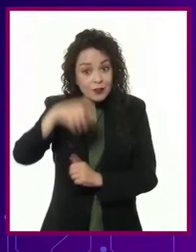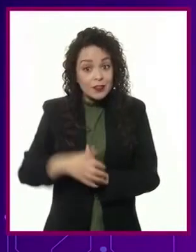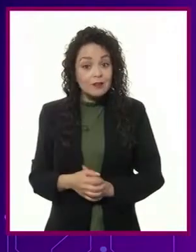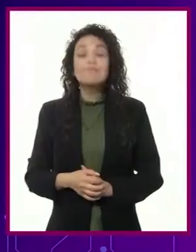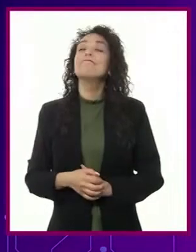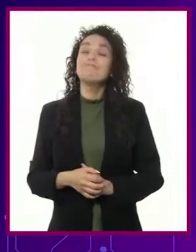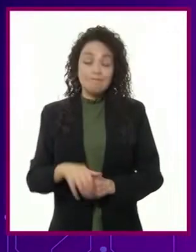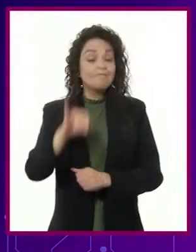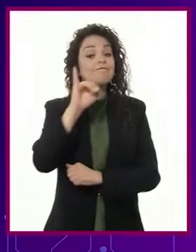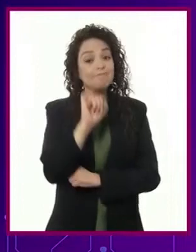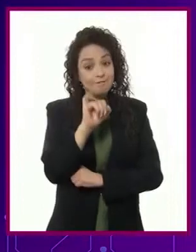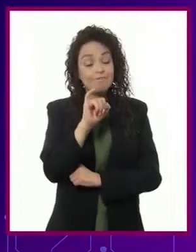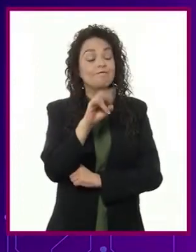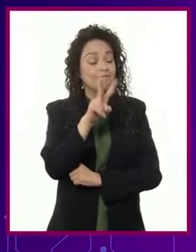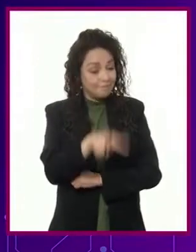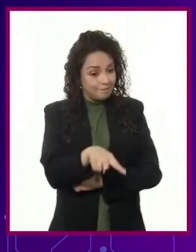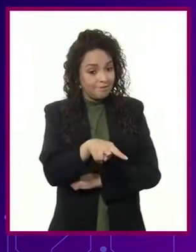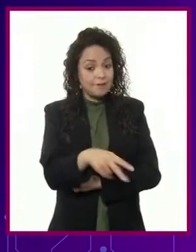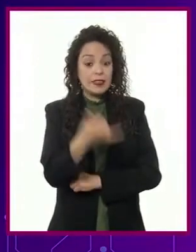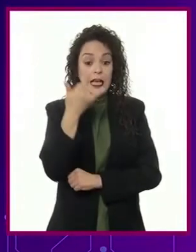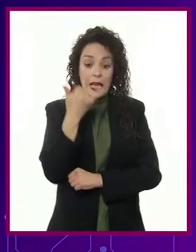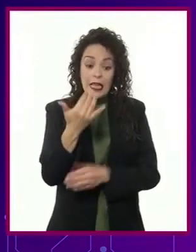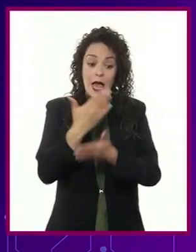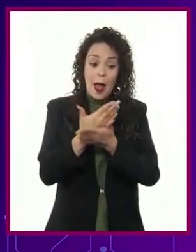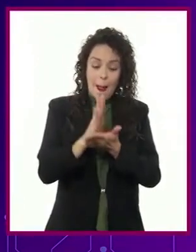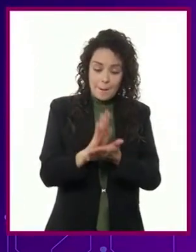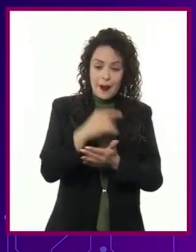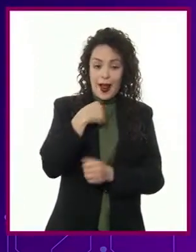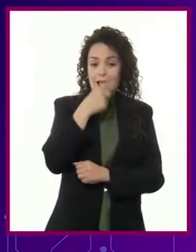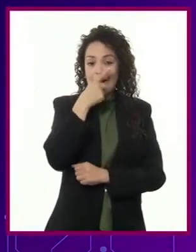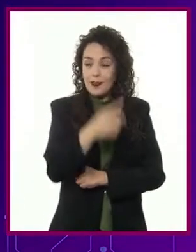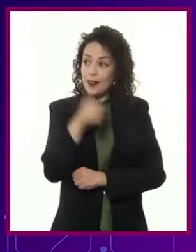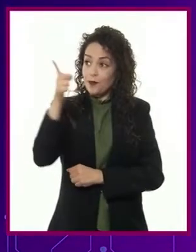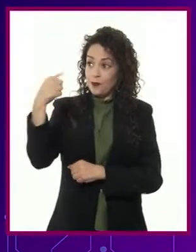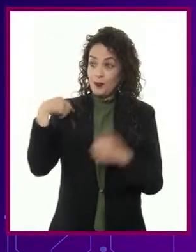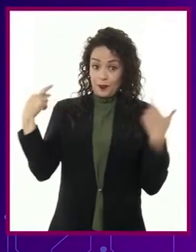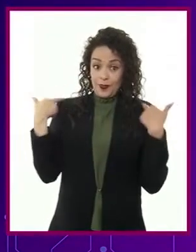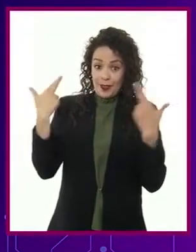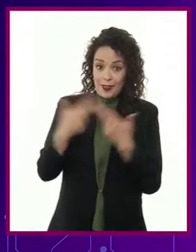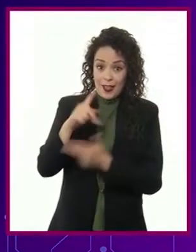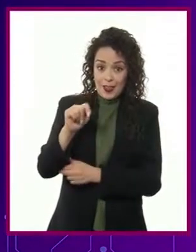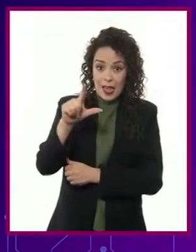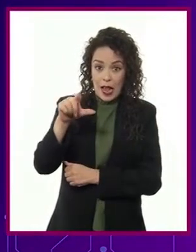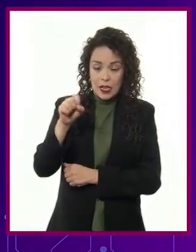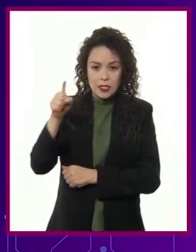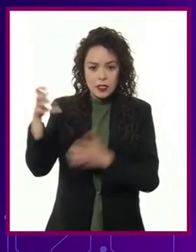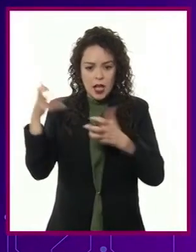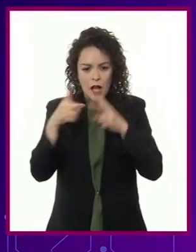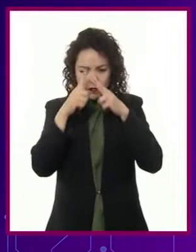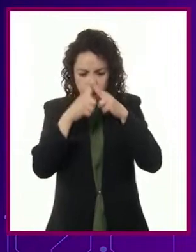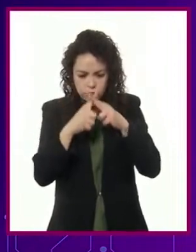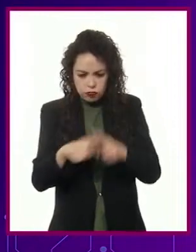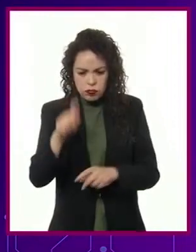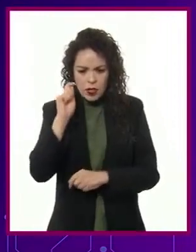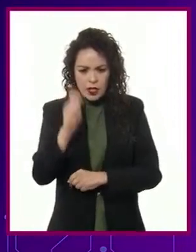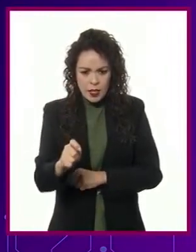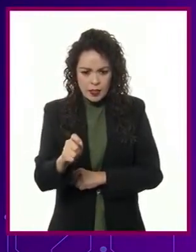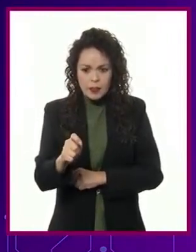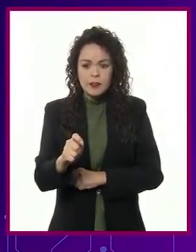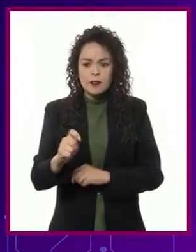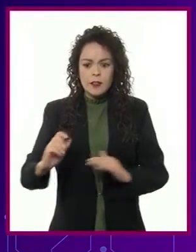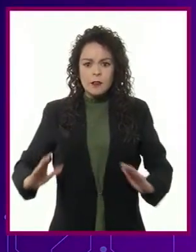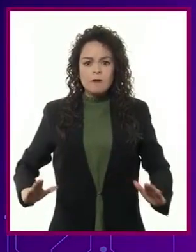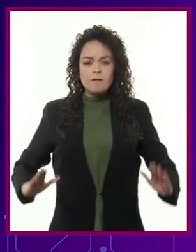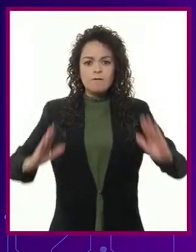Así fue. Y permítame sumar que mi maestro Tales de Mileto calculó la altura de las pirámides a partir